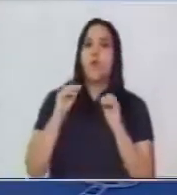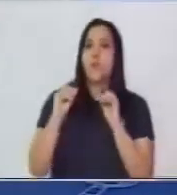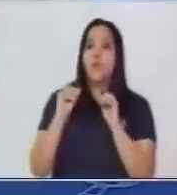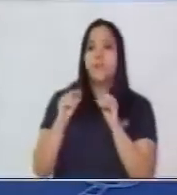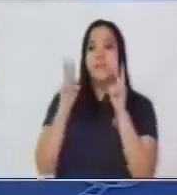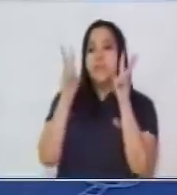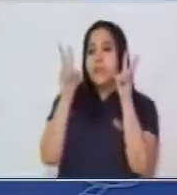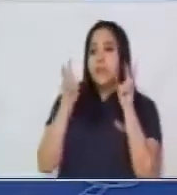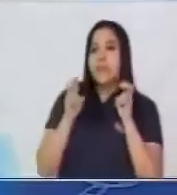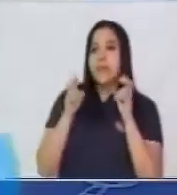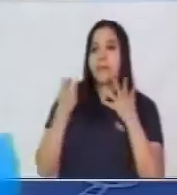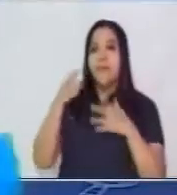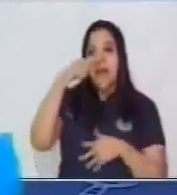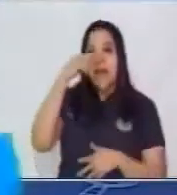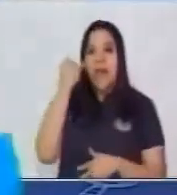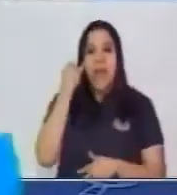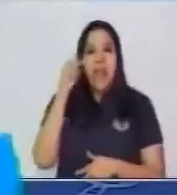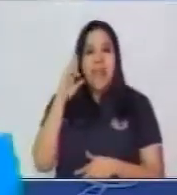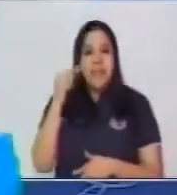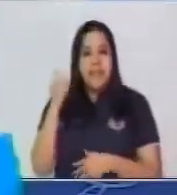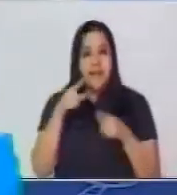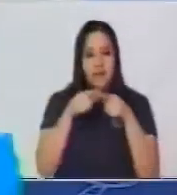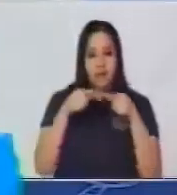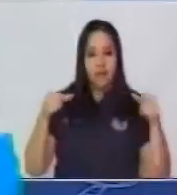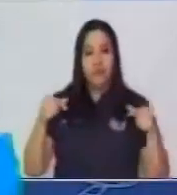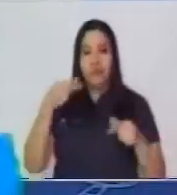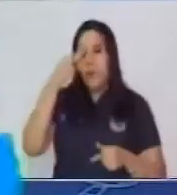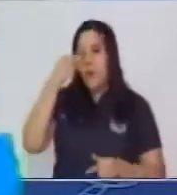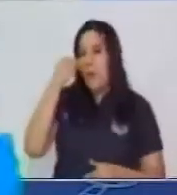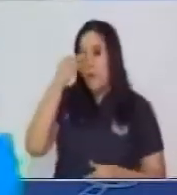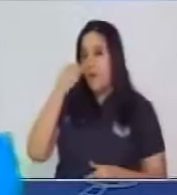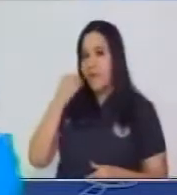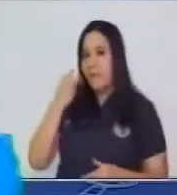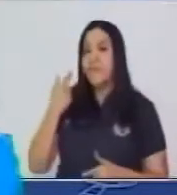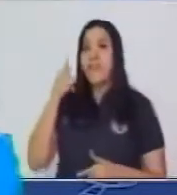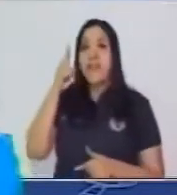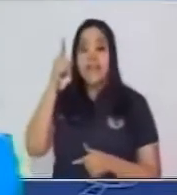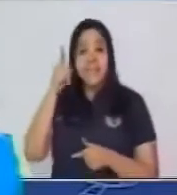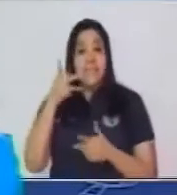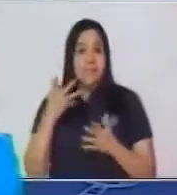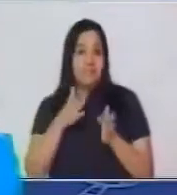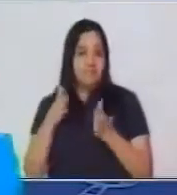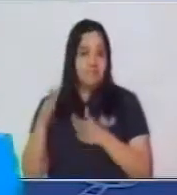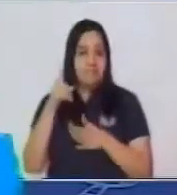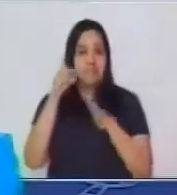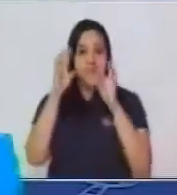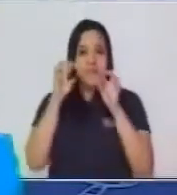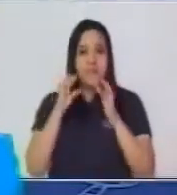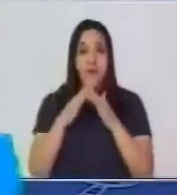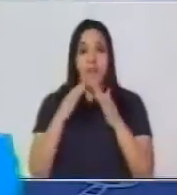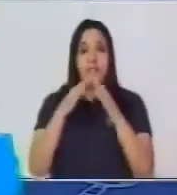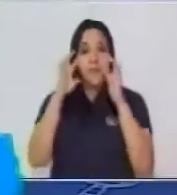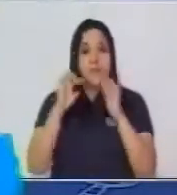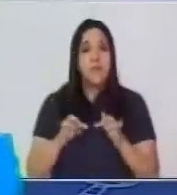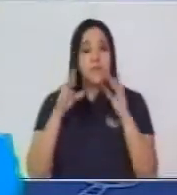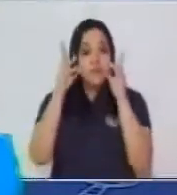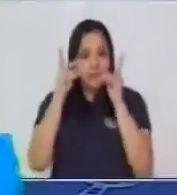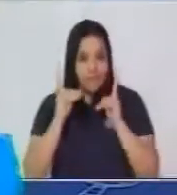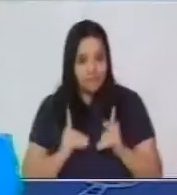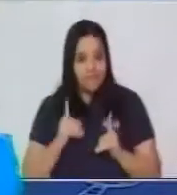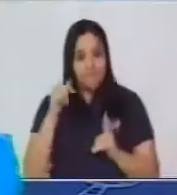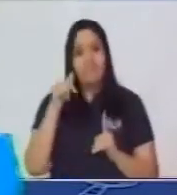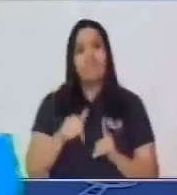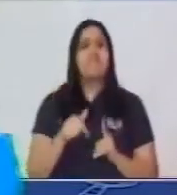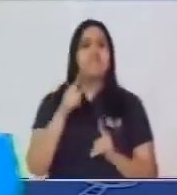el tema La tira cómica. Si en casa hay alguna persona con discapacidad, este tema les ayudará a ejercitar habilidades